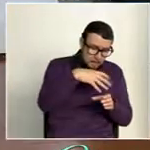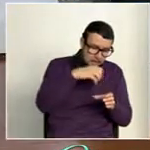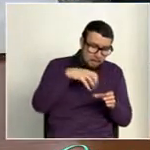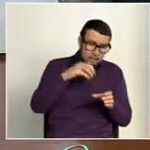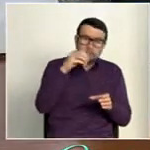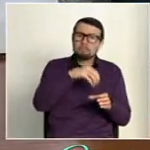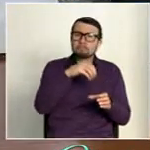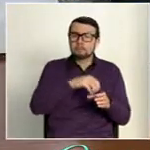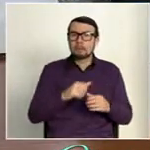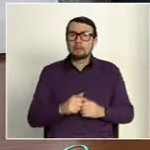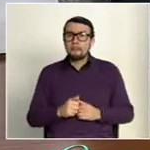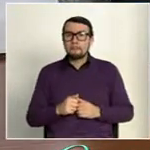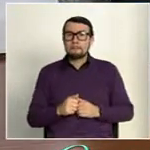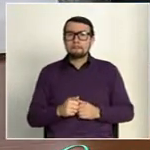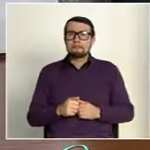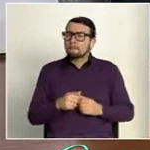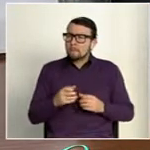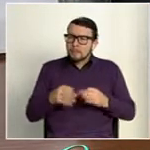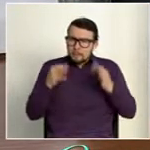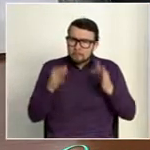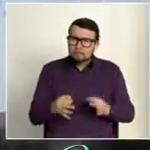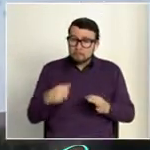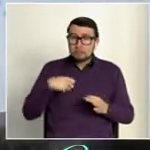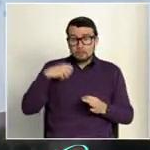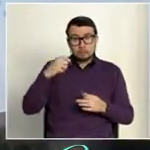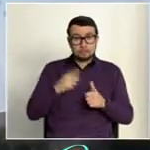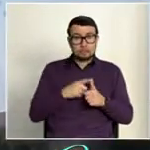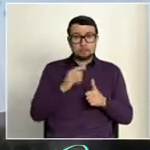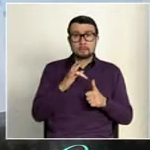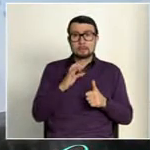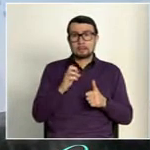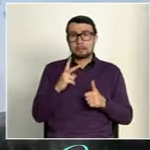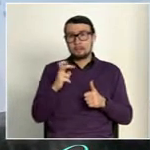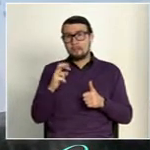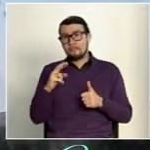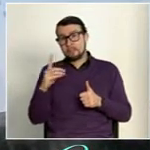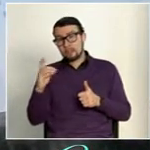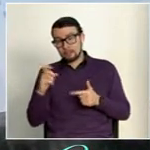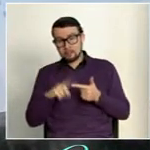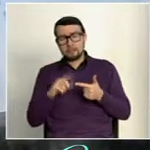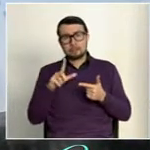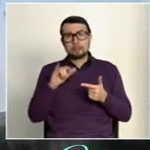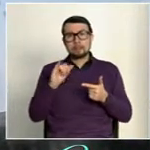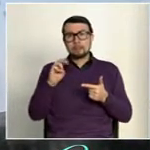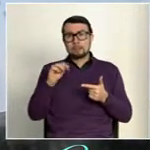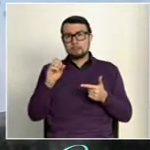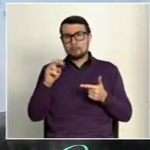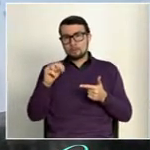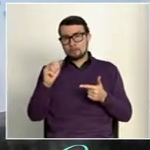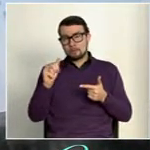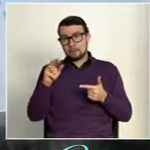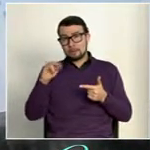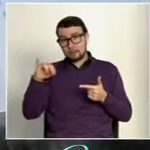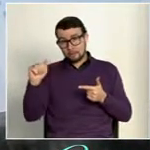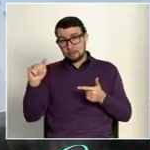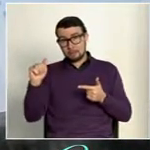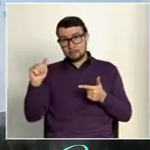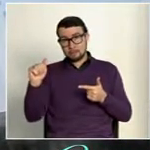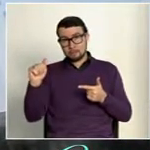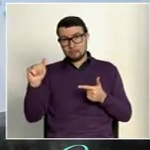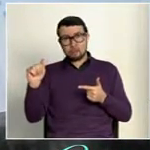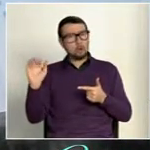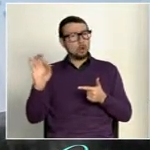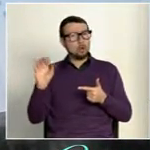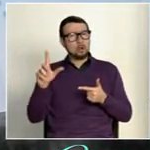Bueno, la fórmula original que yo tengo es el té verde, la limonaria, el pimienta. ¿Limonaria, limoncillo? Sí,